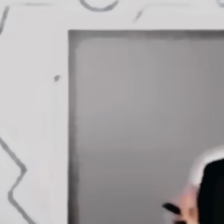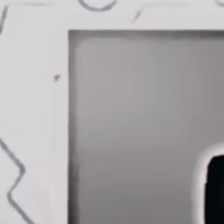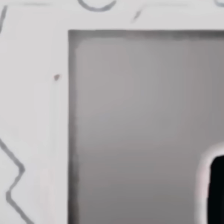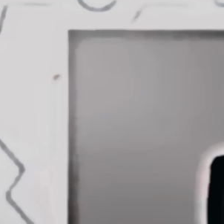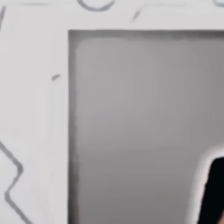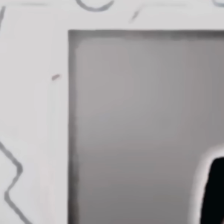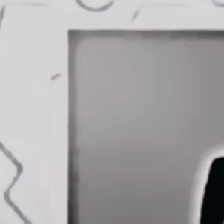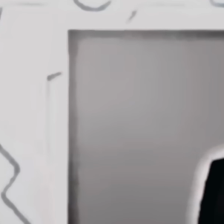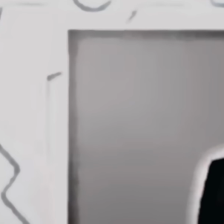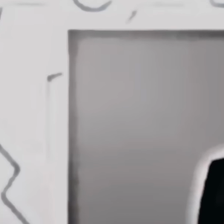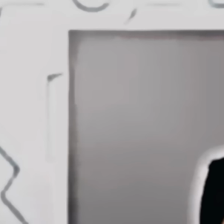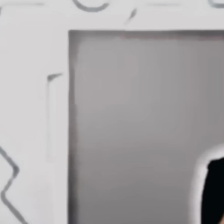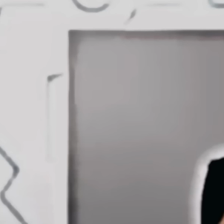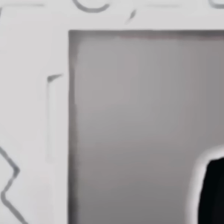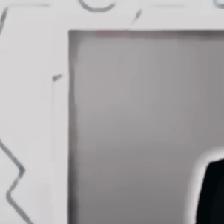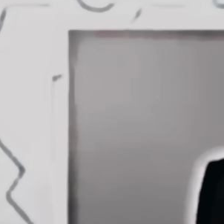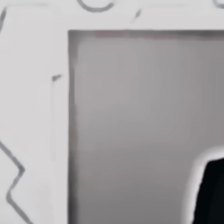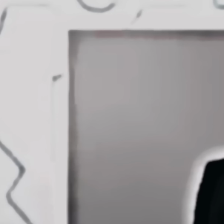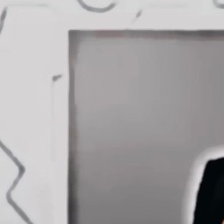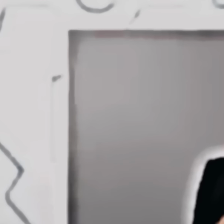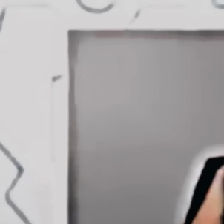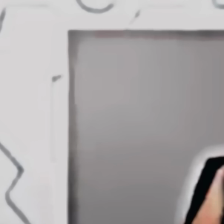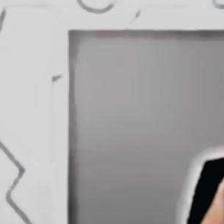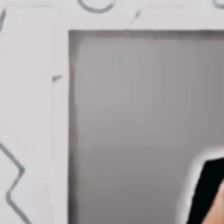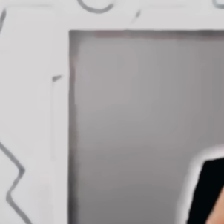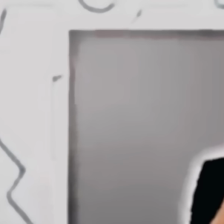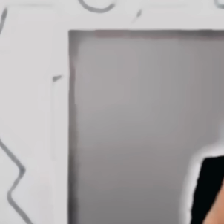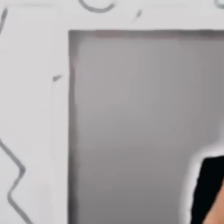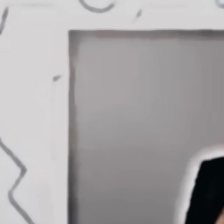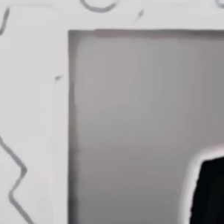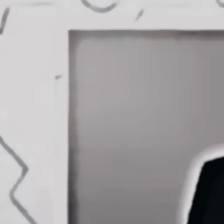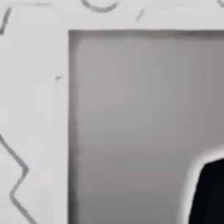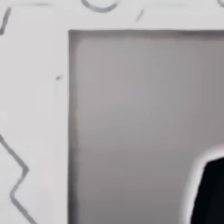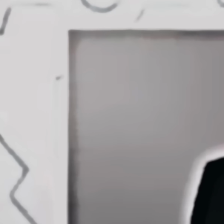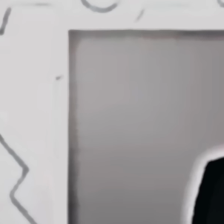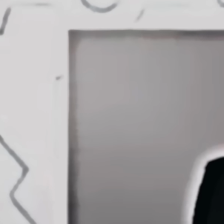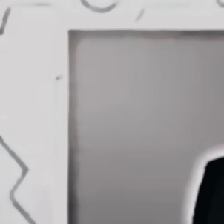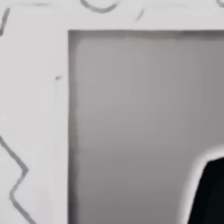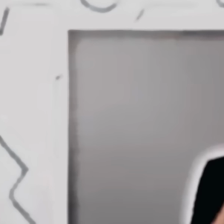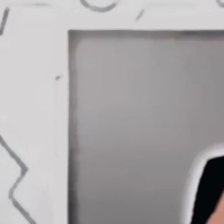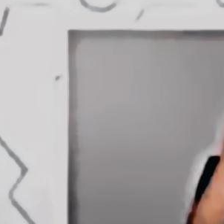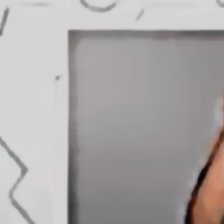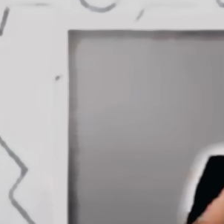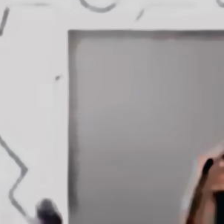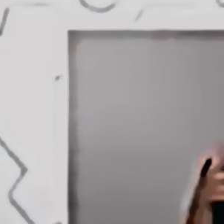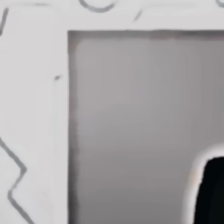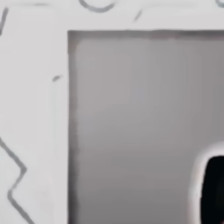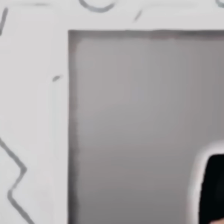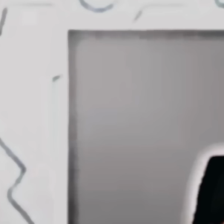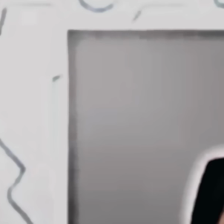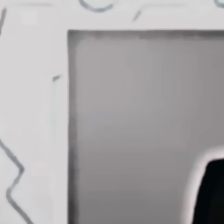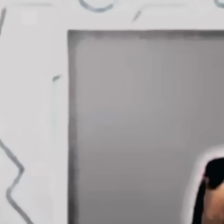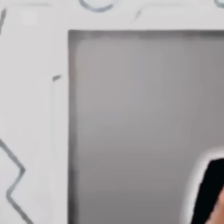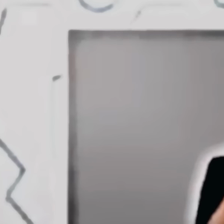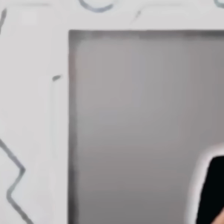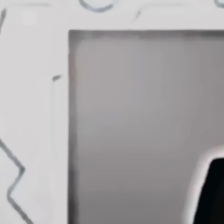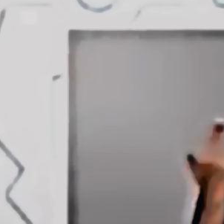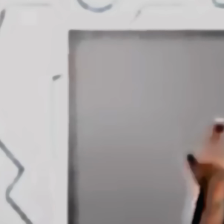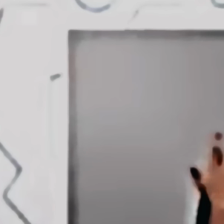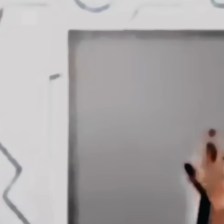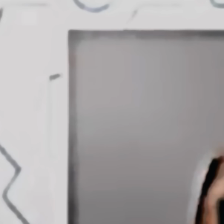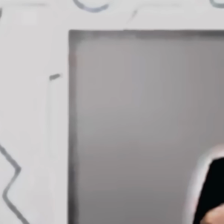abstuviera para facilitar la investidura de Mariano Rajoy como presidente del gobierno tras los comicios celebrados el 26 de junio de aquel